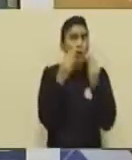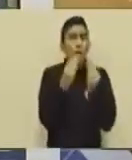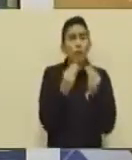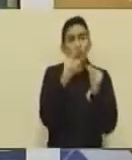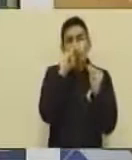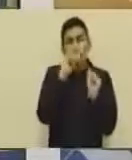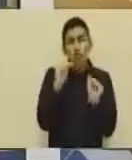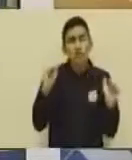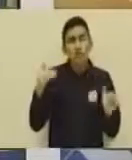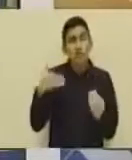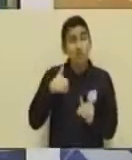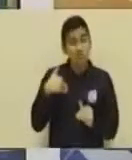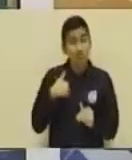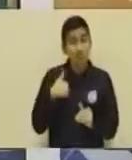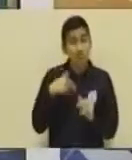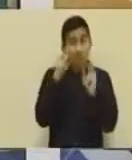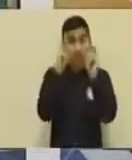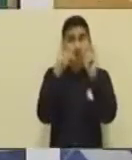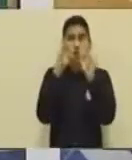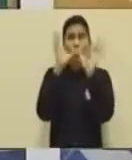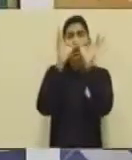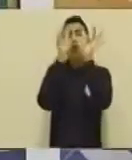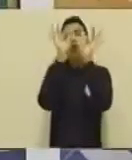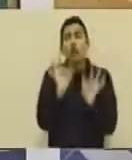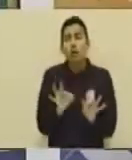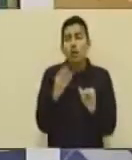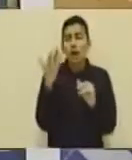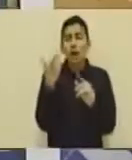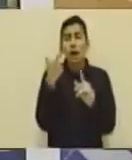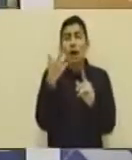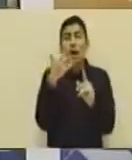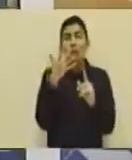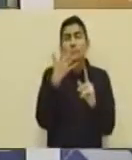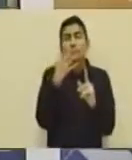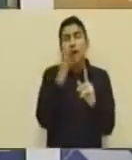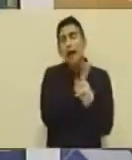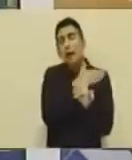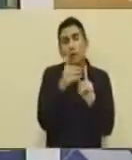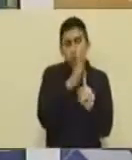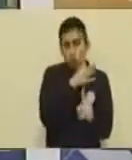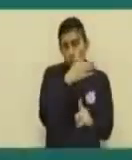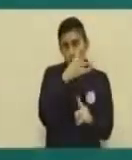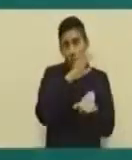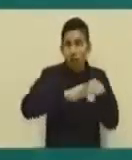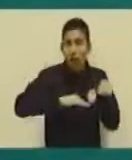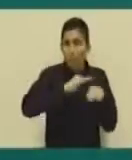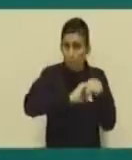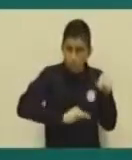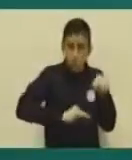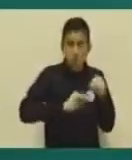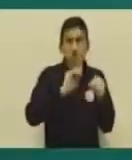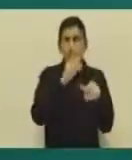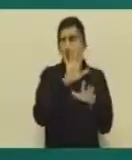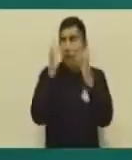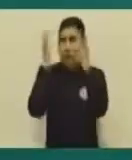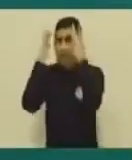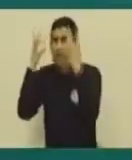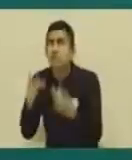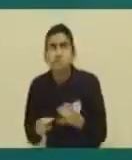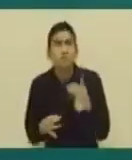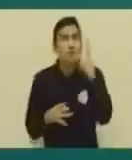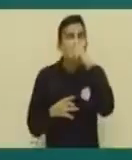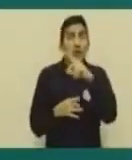era muchos niños sufren esta forma de abuso, que le llamamos bullying, y toman